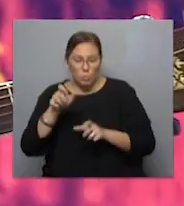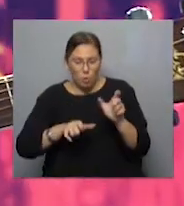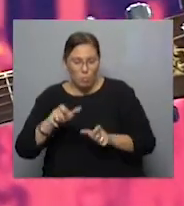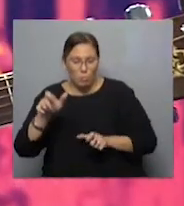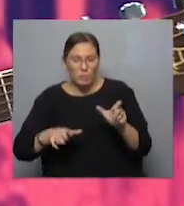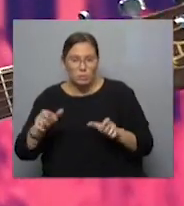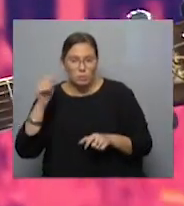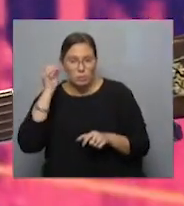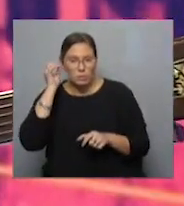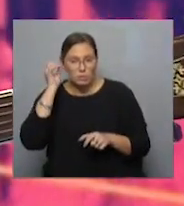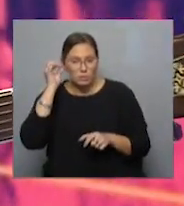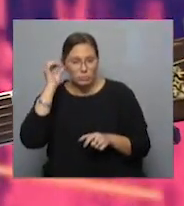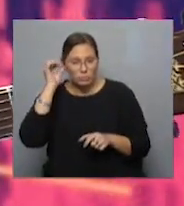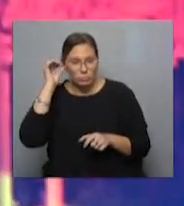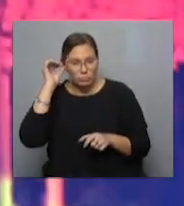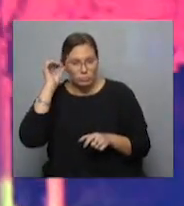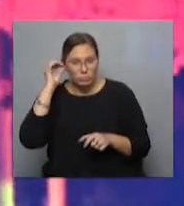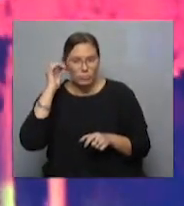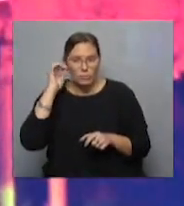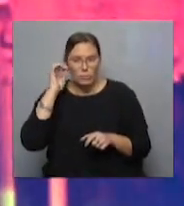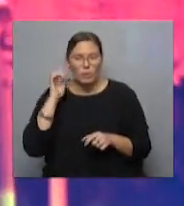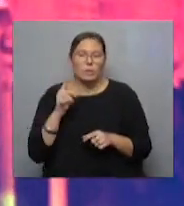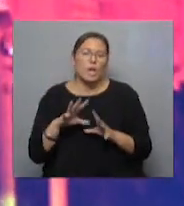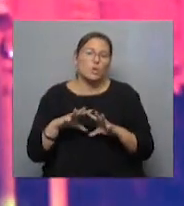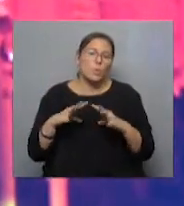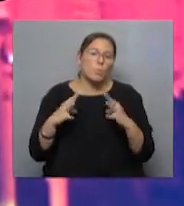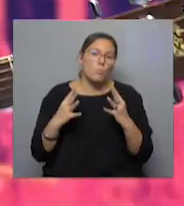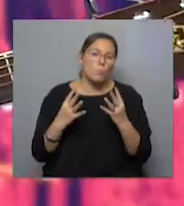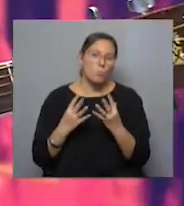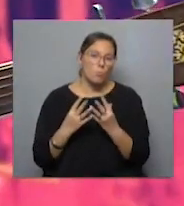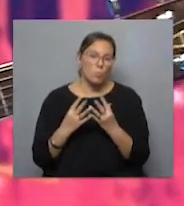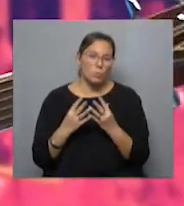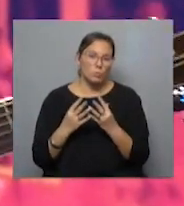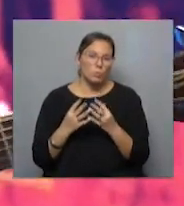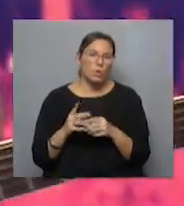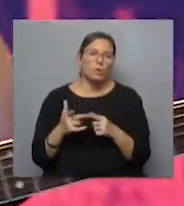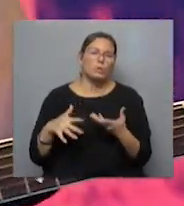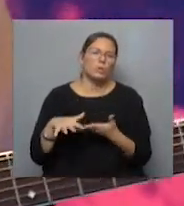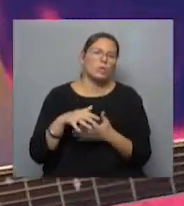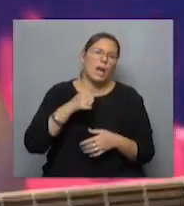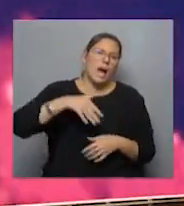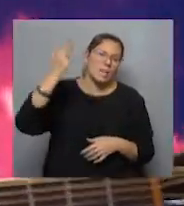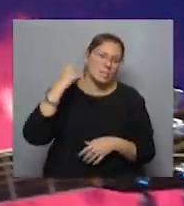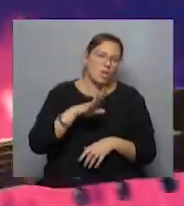también, y bueno, en un mundo que si bien no son aquellos áridos